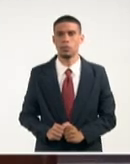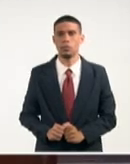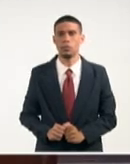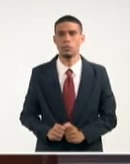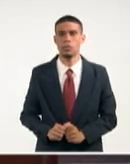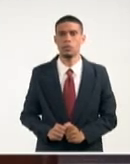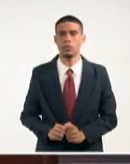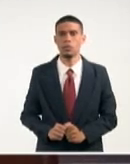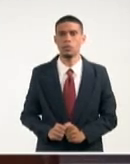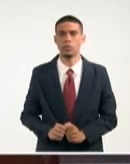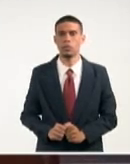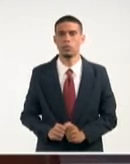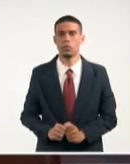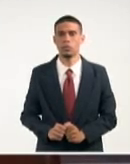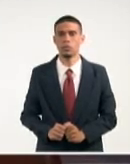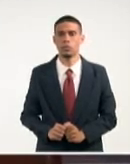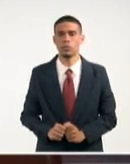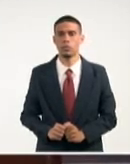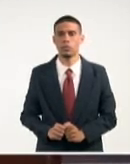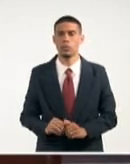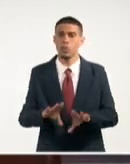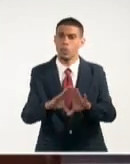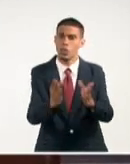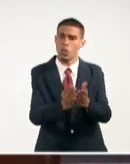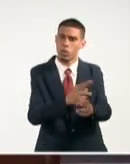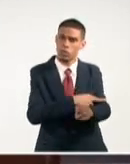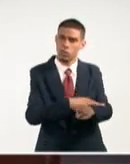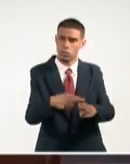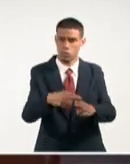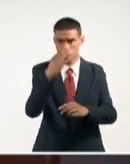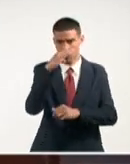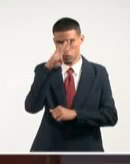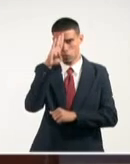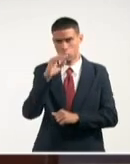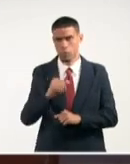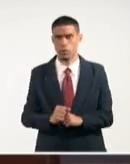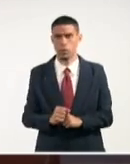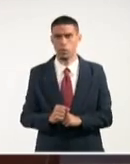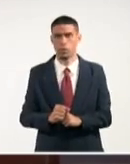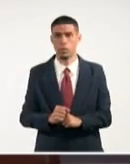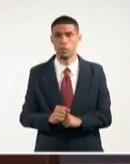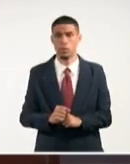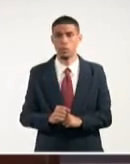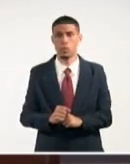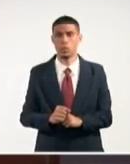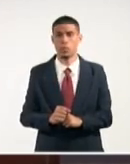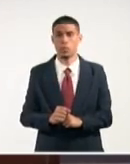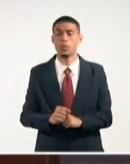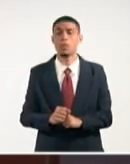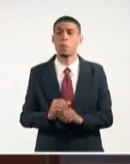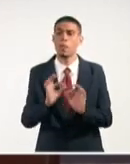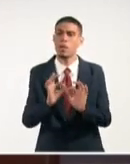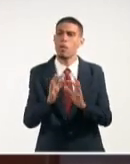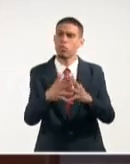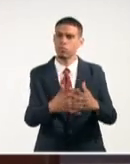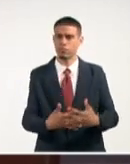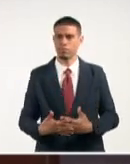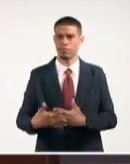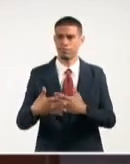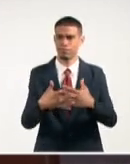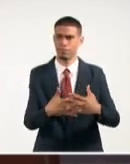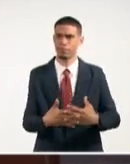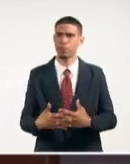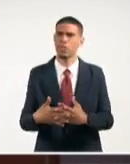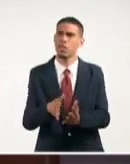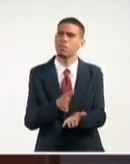Por paradoja de la historia, el entonces naciente imperio yanqui